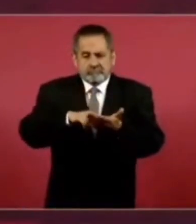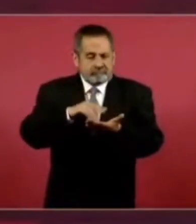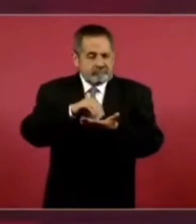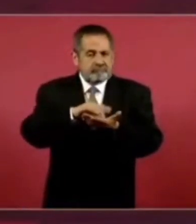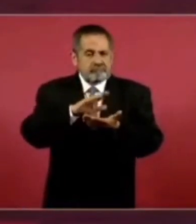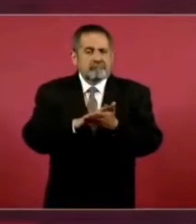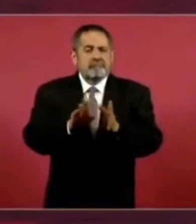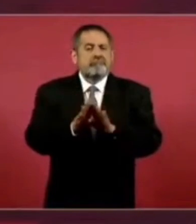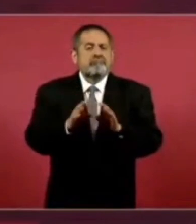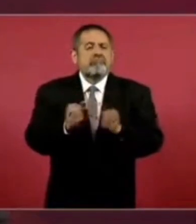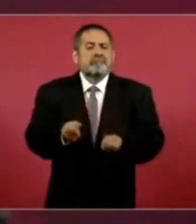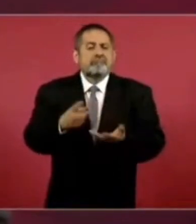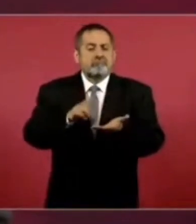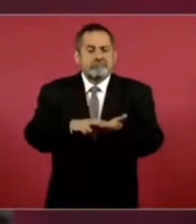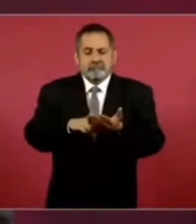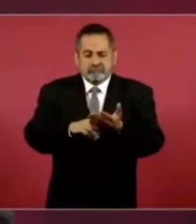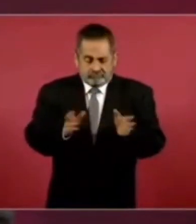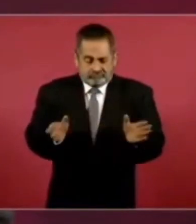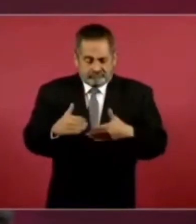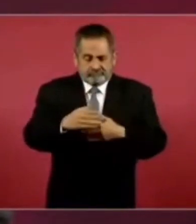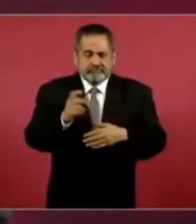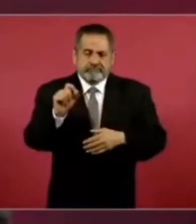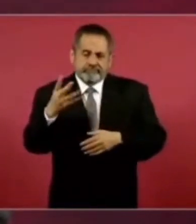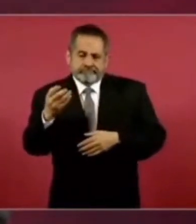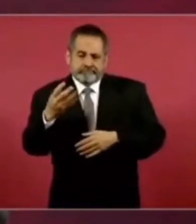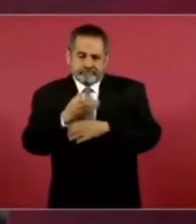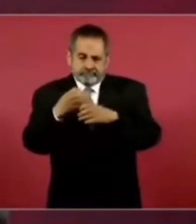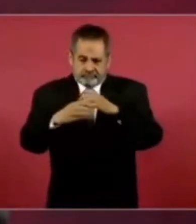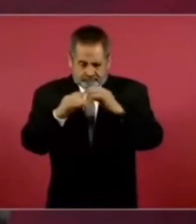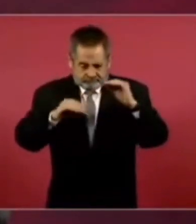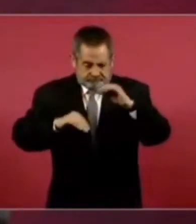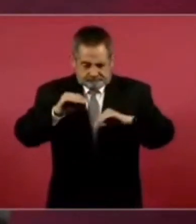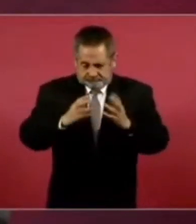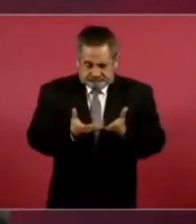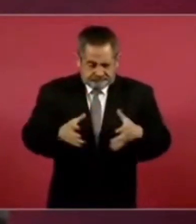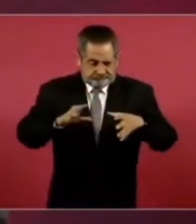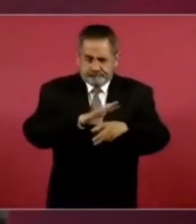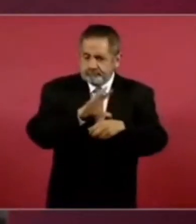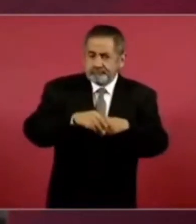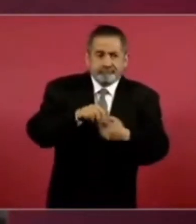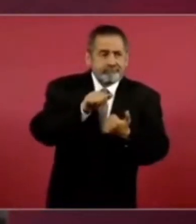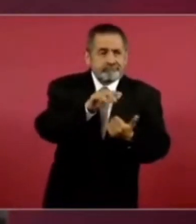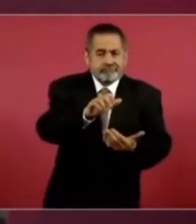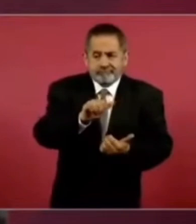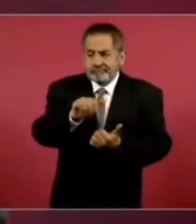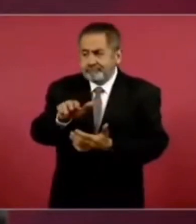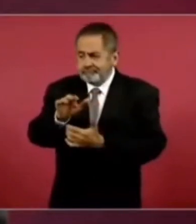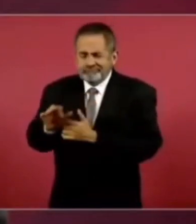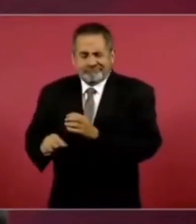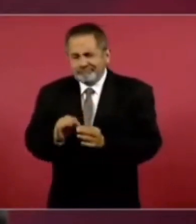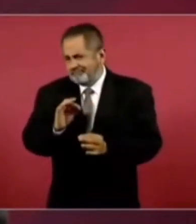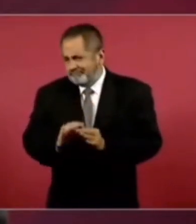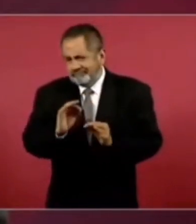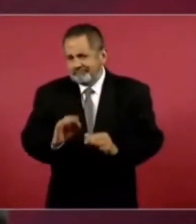las canastas de 24 productos básicos que estamos entregando.